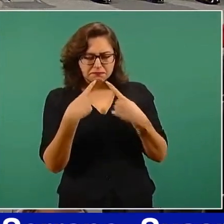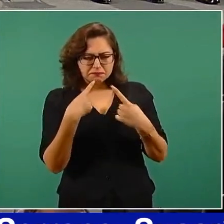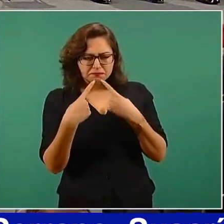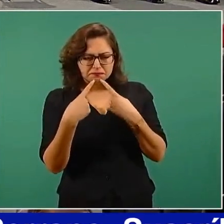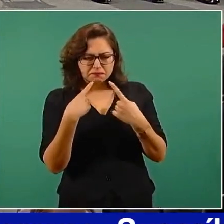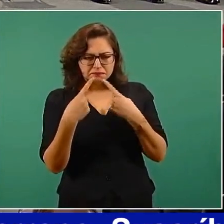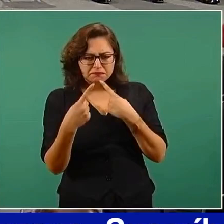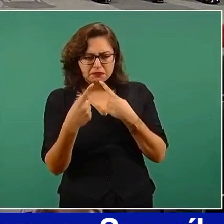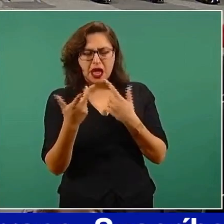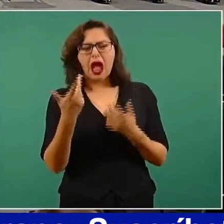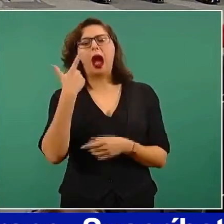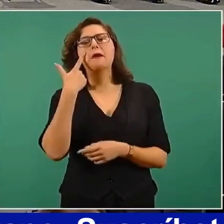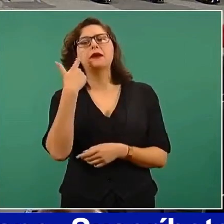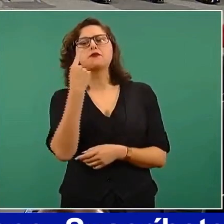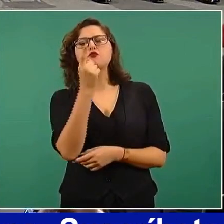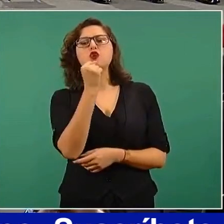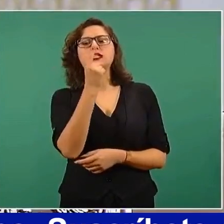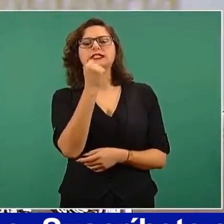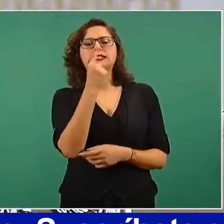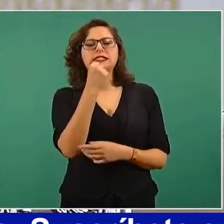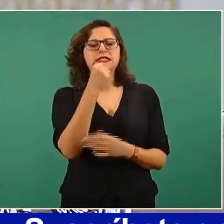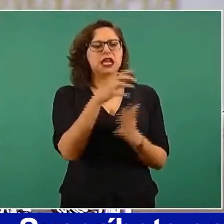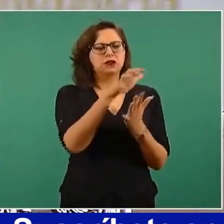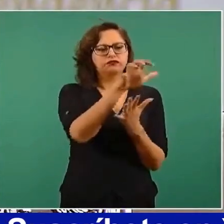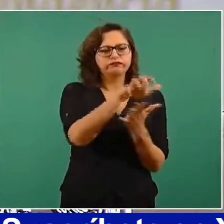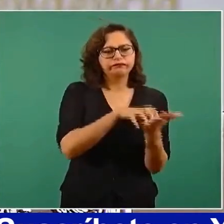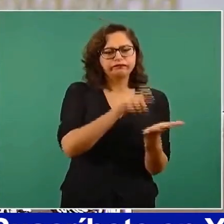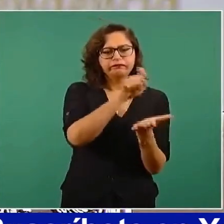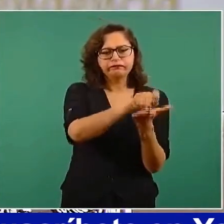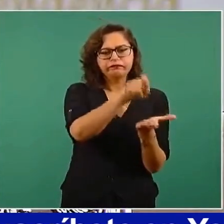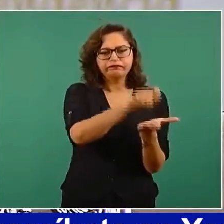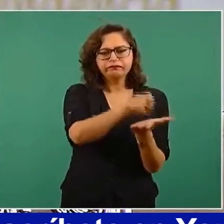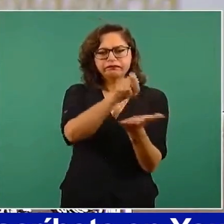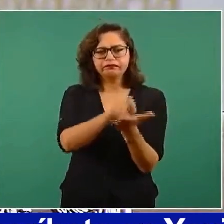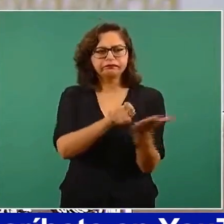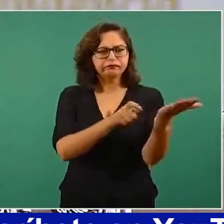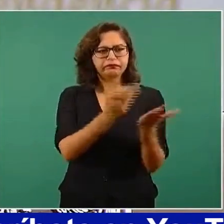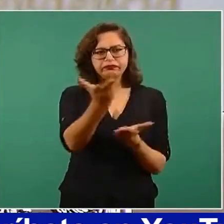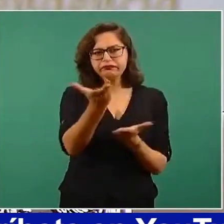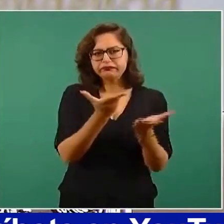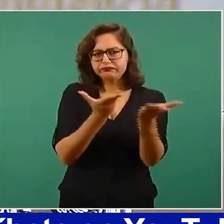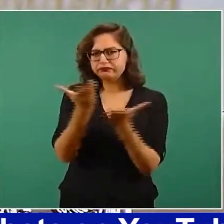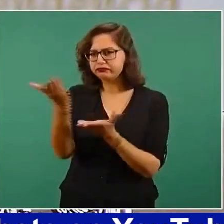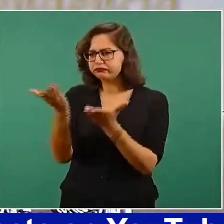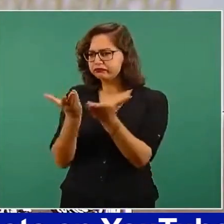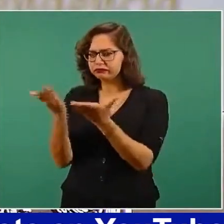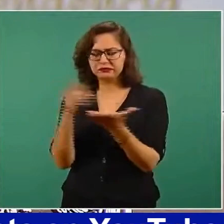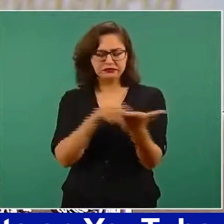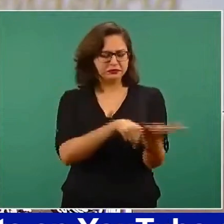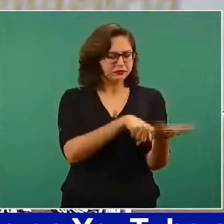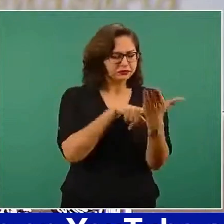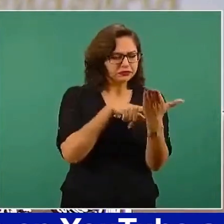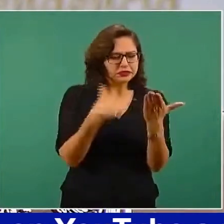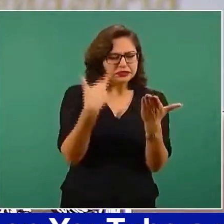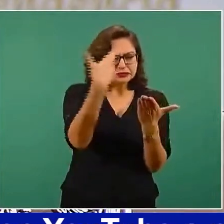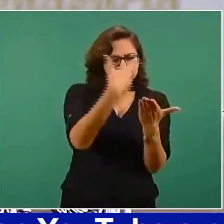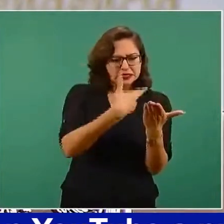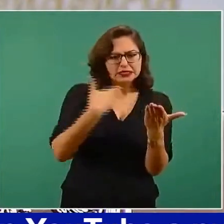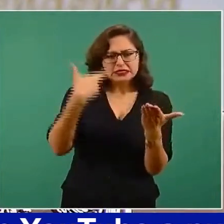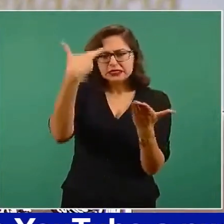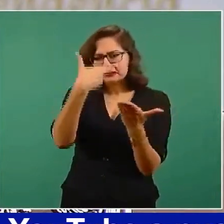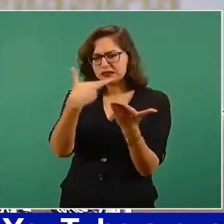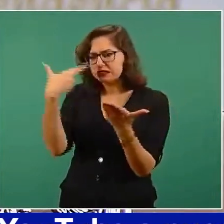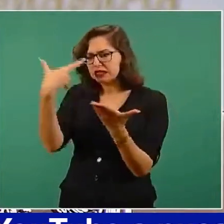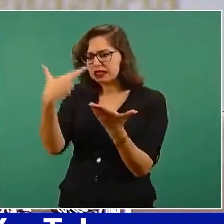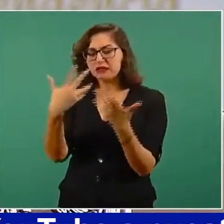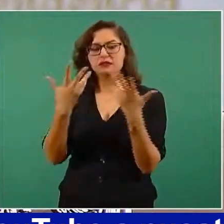parte policíaco. El parte policíaco tuvo que ir siendo,